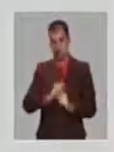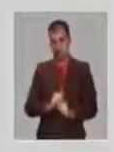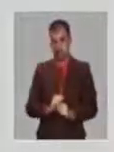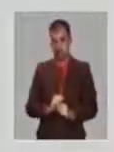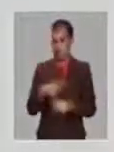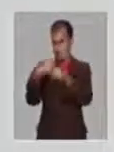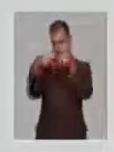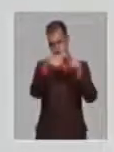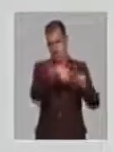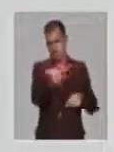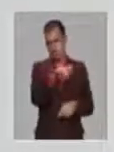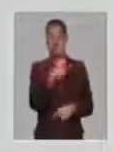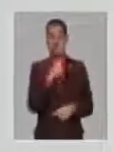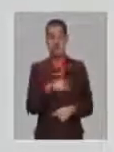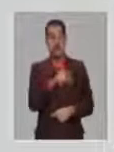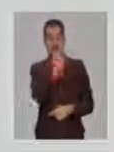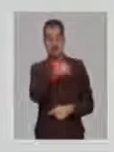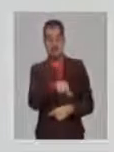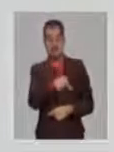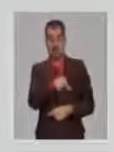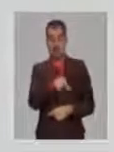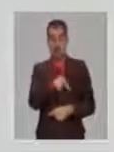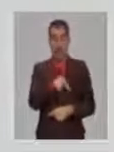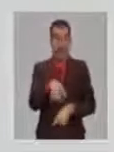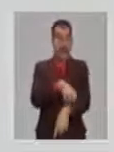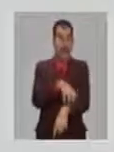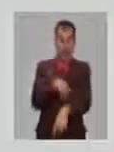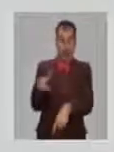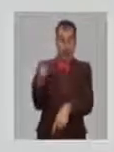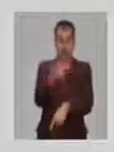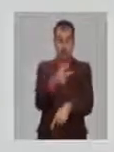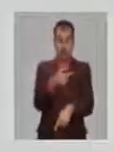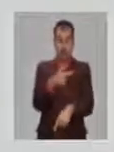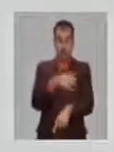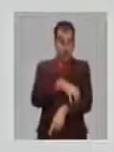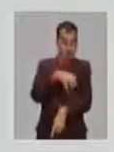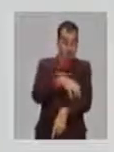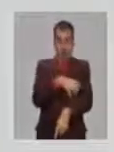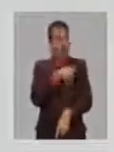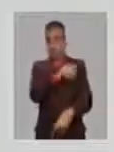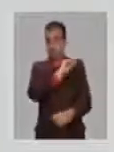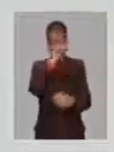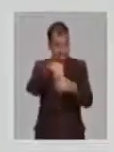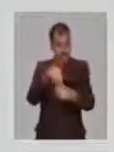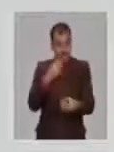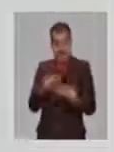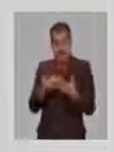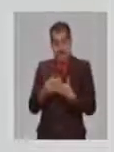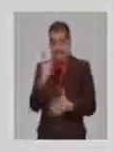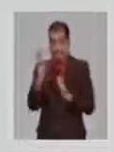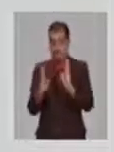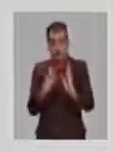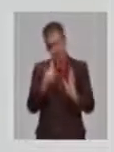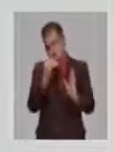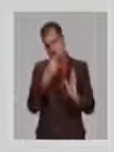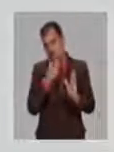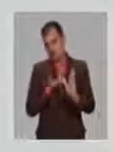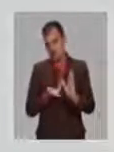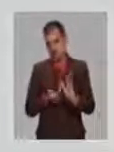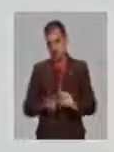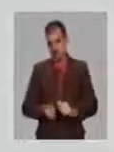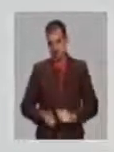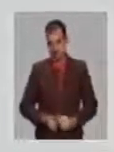vacunas del esquema. Por tanto, las personas que refieran alergia al tiomersal no pueden ser incluidas en esta fase del estudio clínico. La